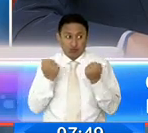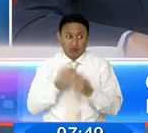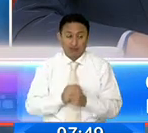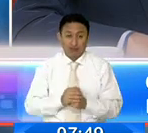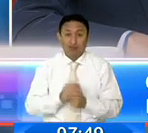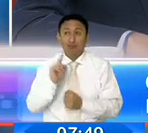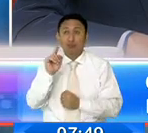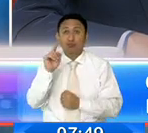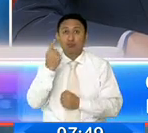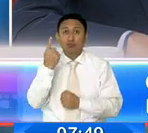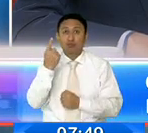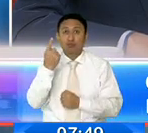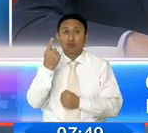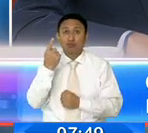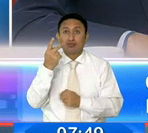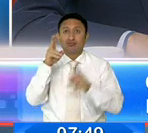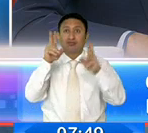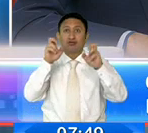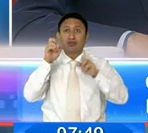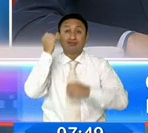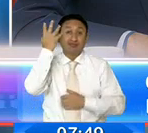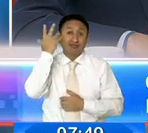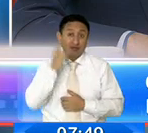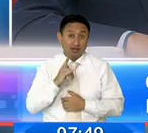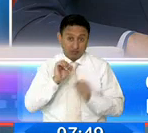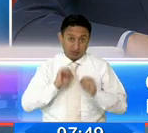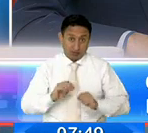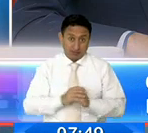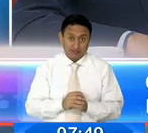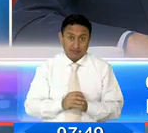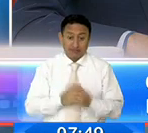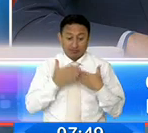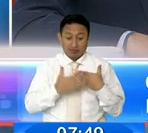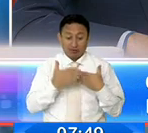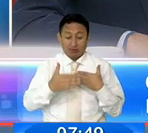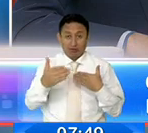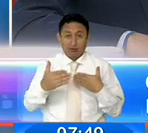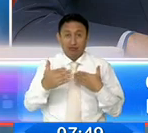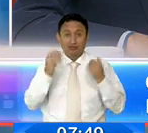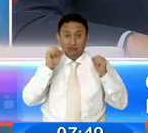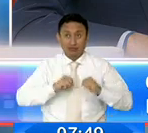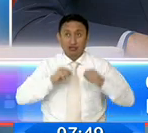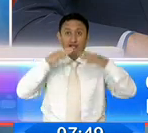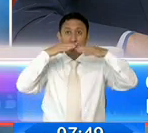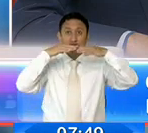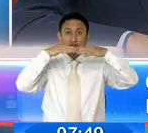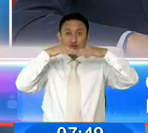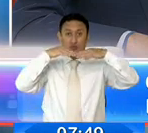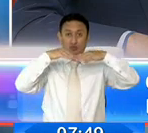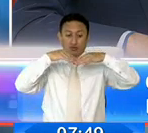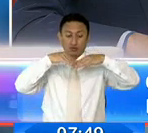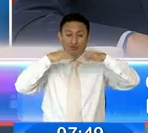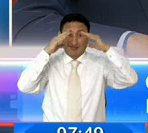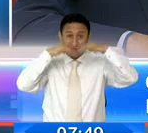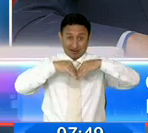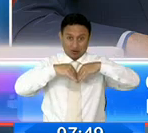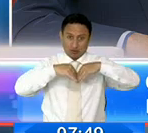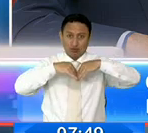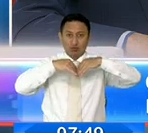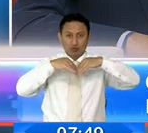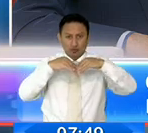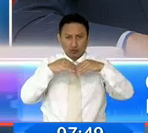tomando referencias de días, ¿sí? Pero estos días quiere decir que va bajando, entonces tenemos una referencia perfecta de